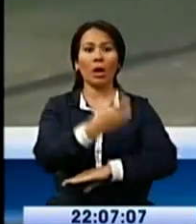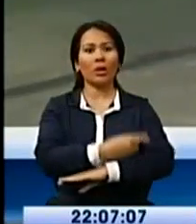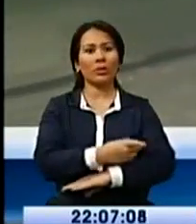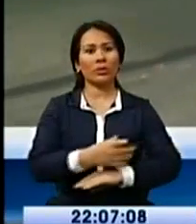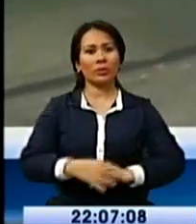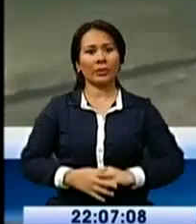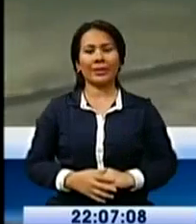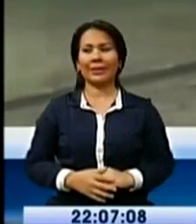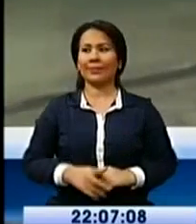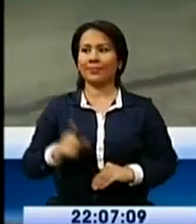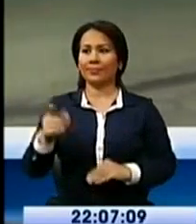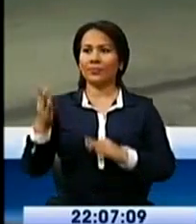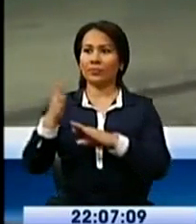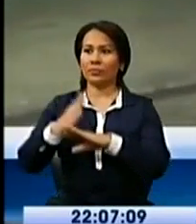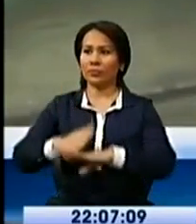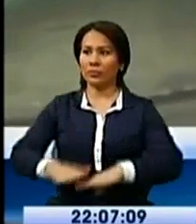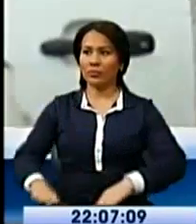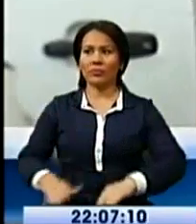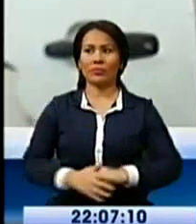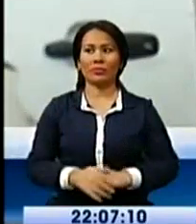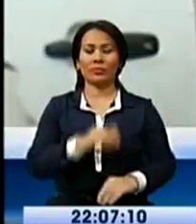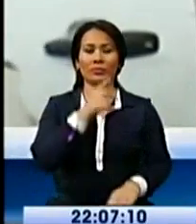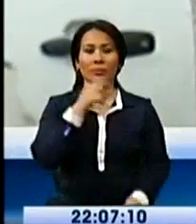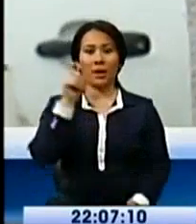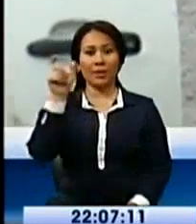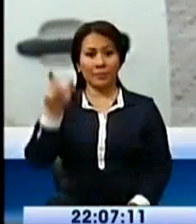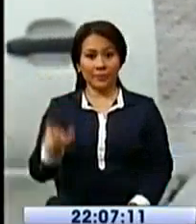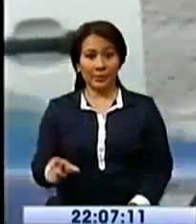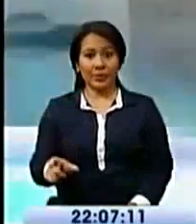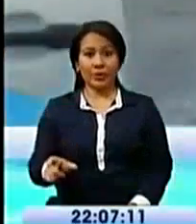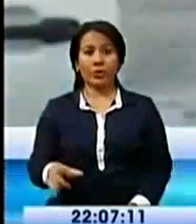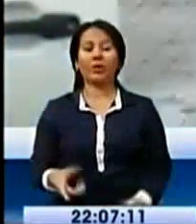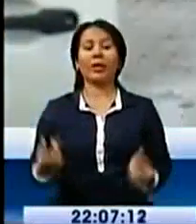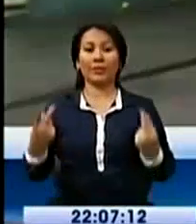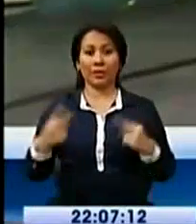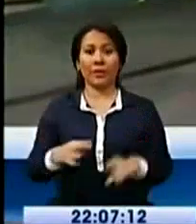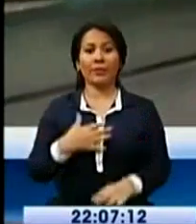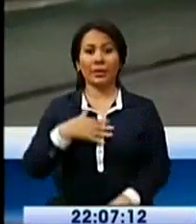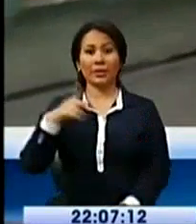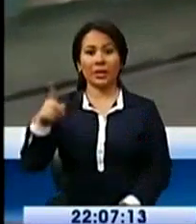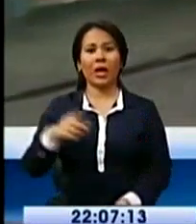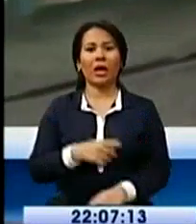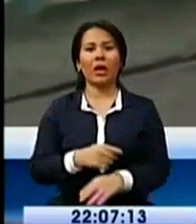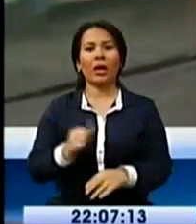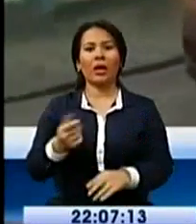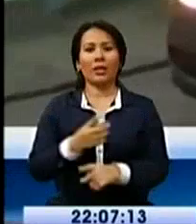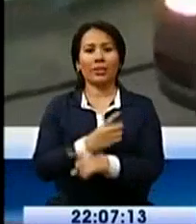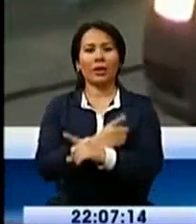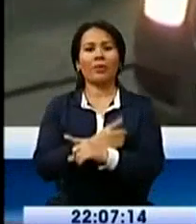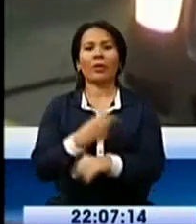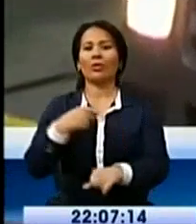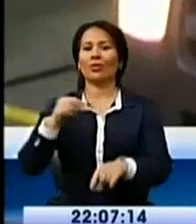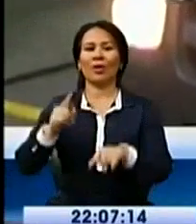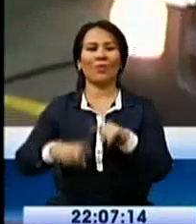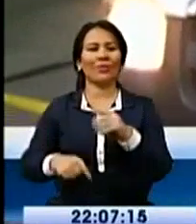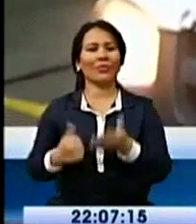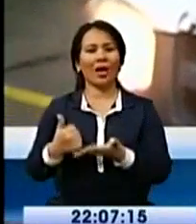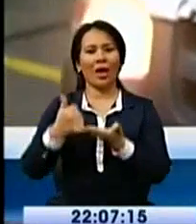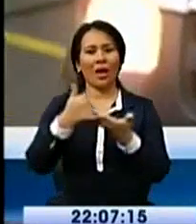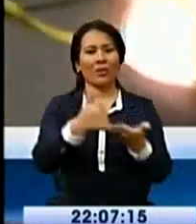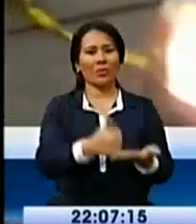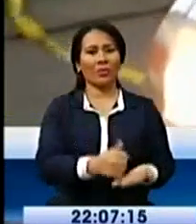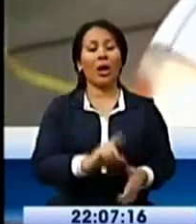no todo concluía ahí, pues el conviviente de la Oxisa también estaba en el lugar. Su discapacidad impedía que pidiera ayuda. Cuando llegaron